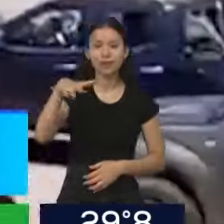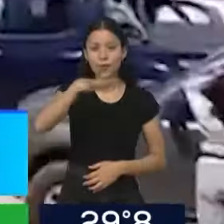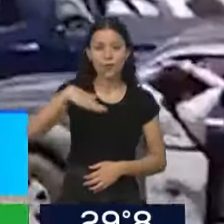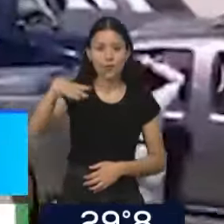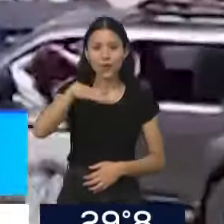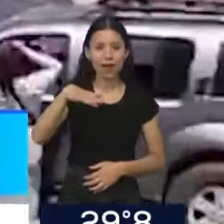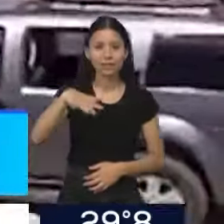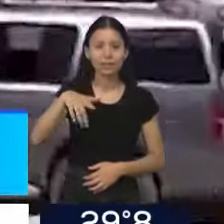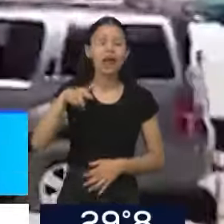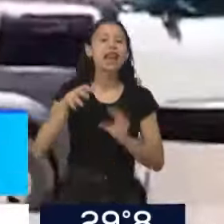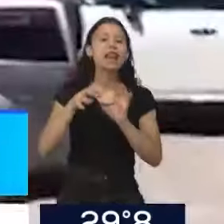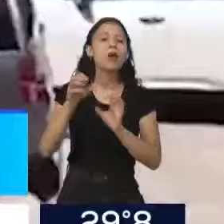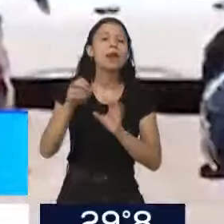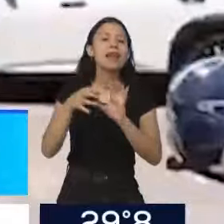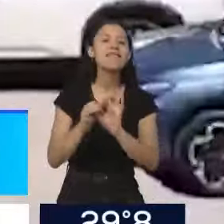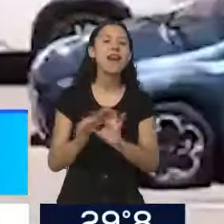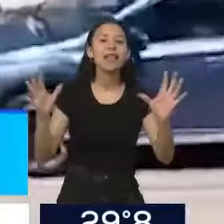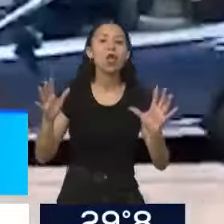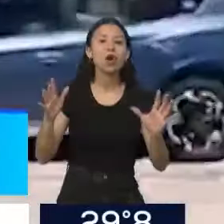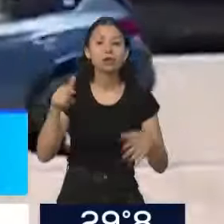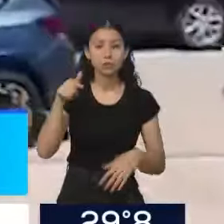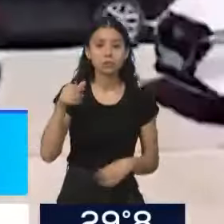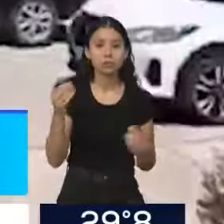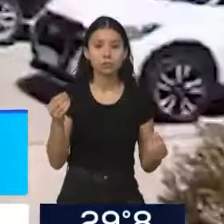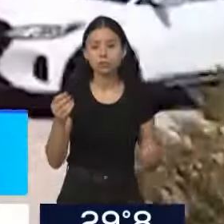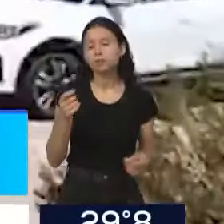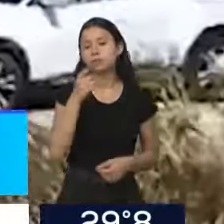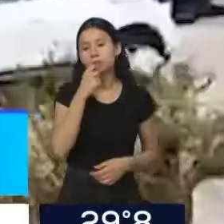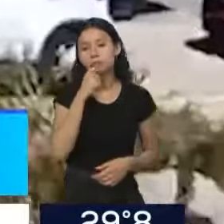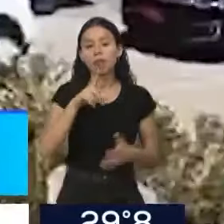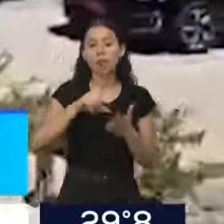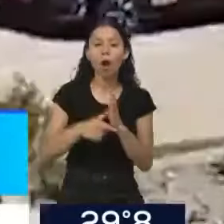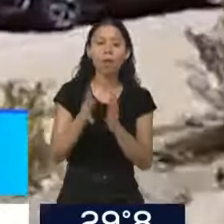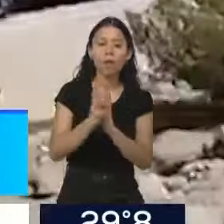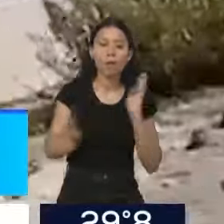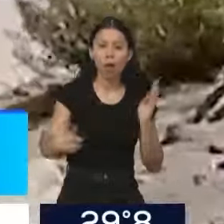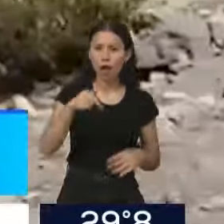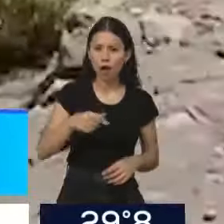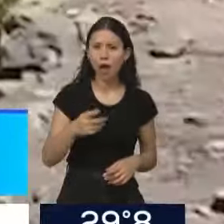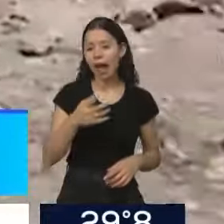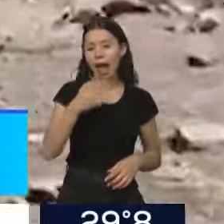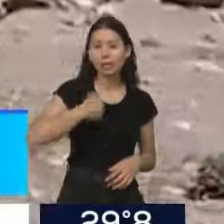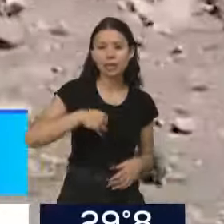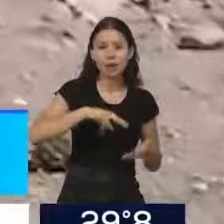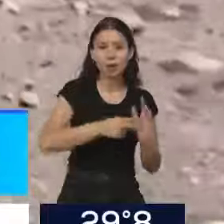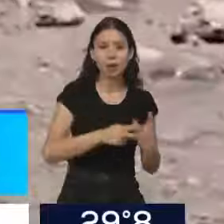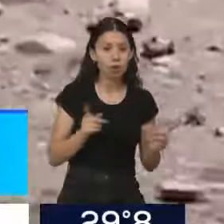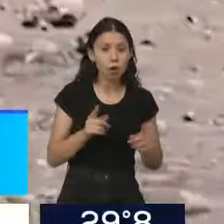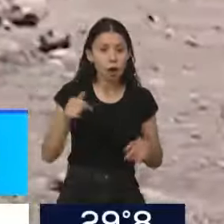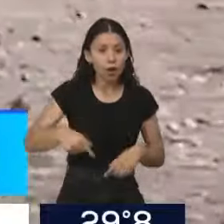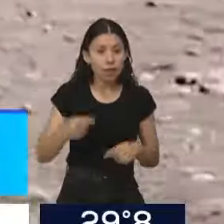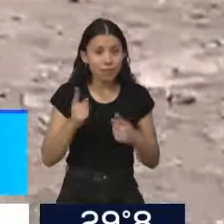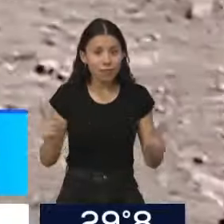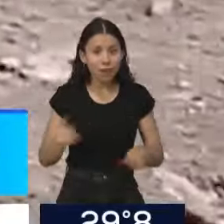de argentinos que aprovechan el precio de la corse de la? No, ahora fue al revés la historia. Claro, tal cual, los que aprovecharon este fin de semana